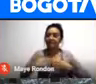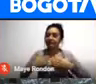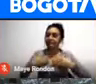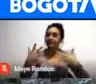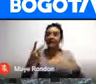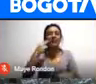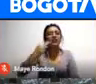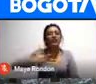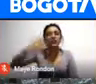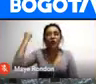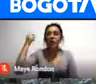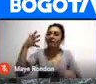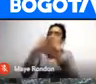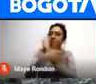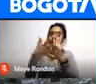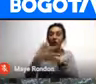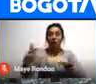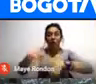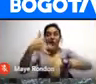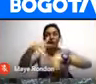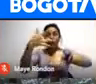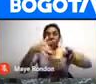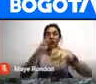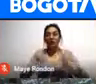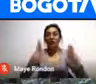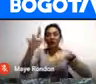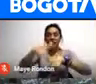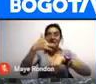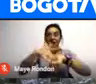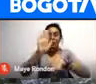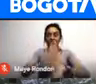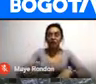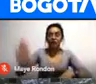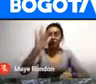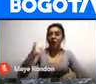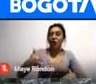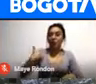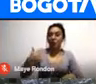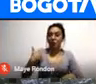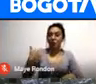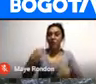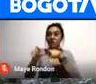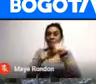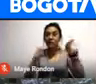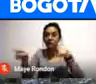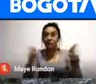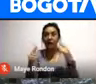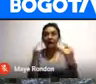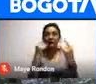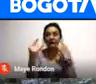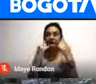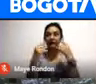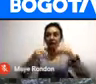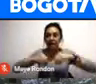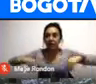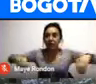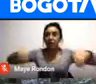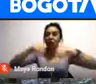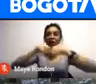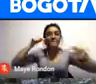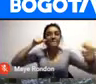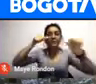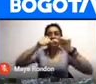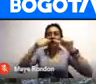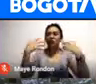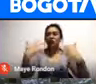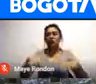historias Que ojalá Entusiasmen A estos A estos jóvenes De los colegios Para que se interesen Por el territorio Y por esa memoria Tan